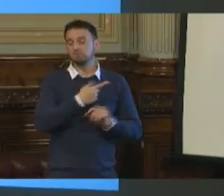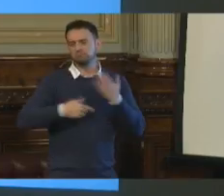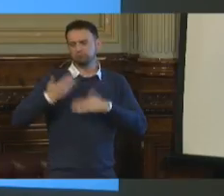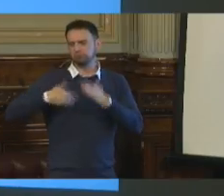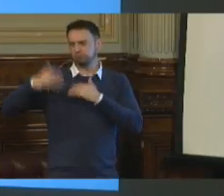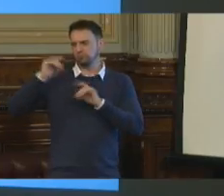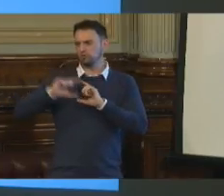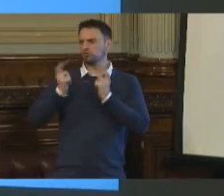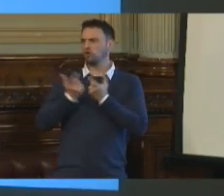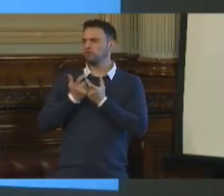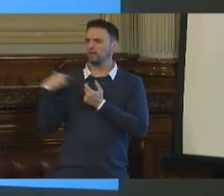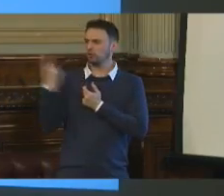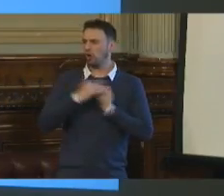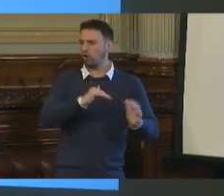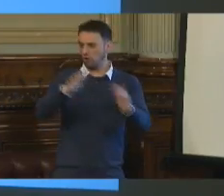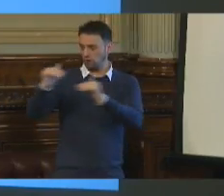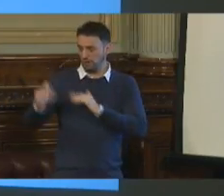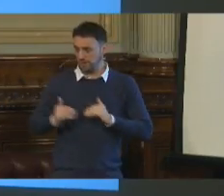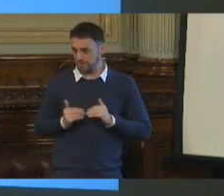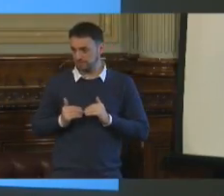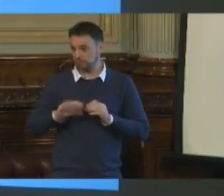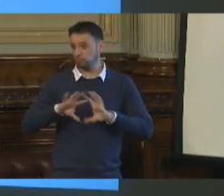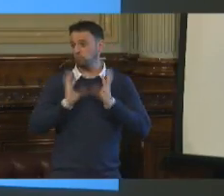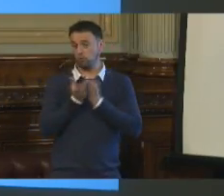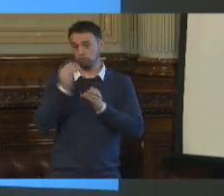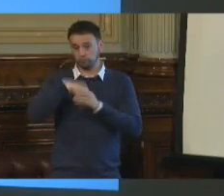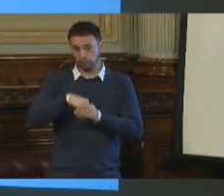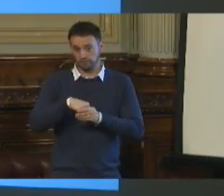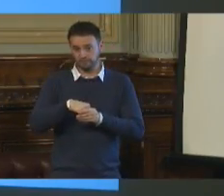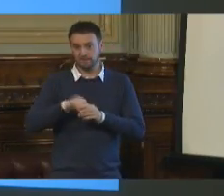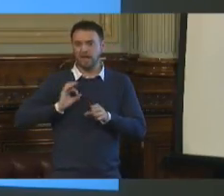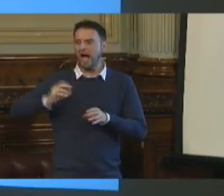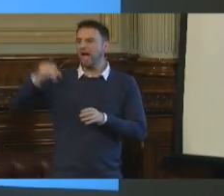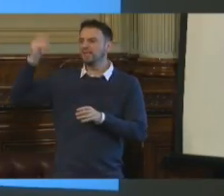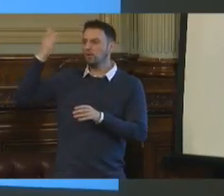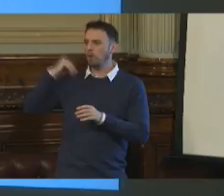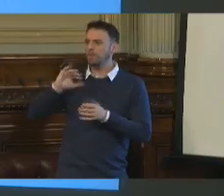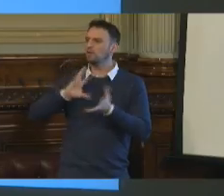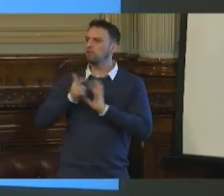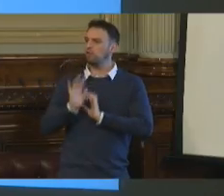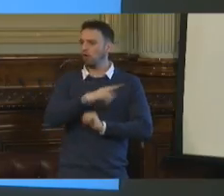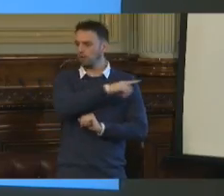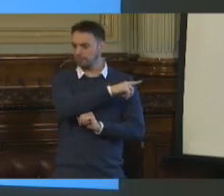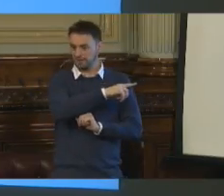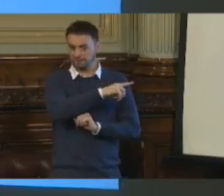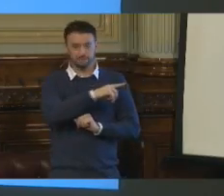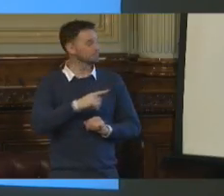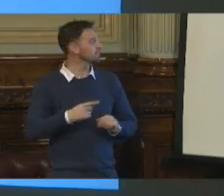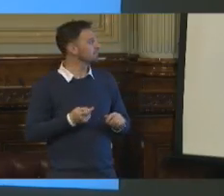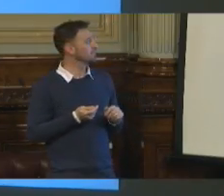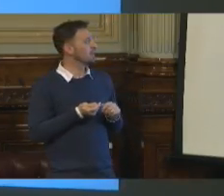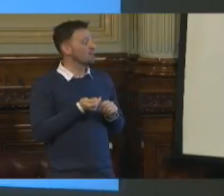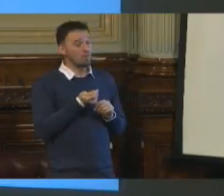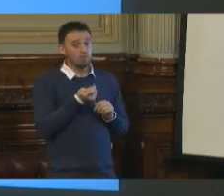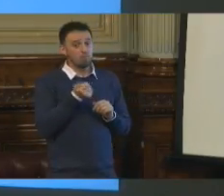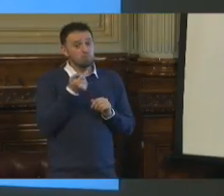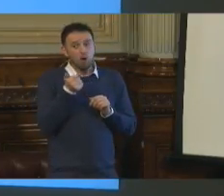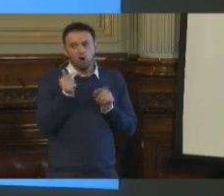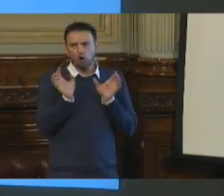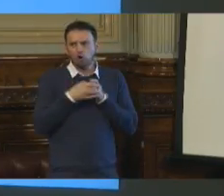prácticamente todas las sociedades de nuestro mundo en el mundo antiguo con contadísimas excepciones